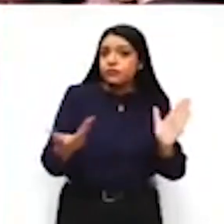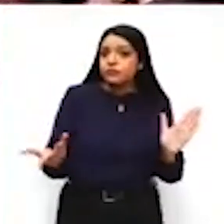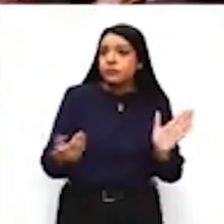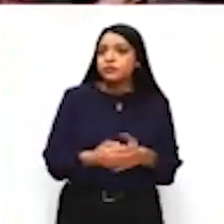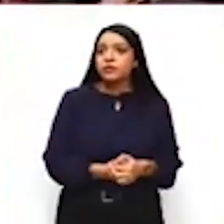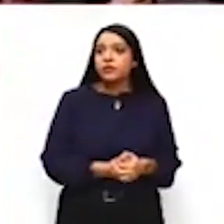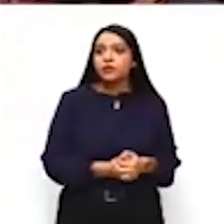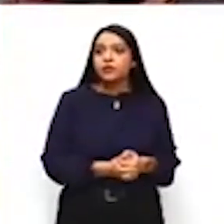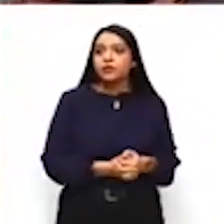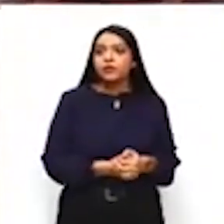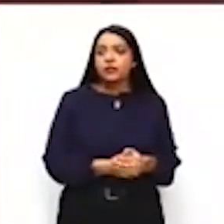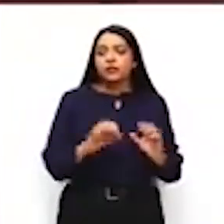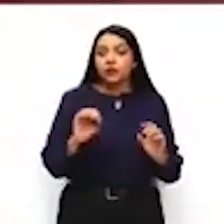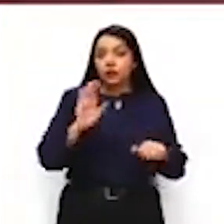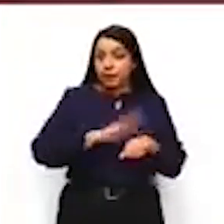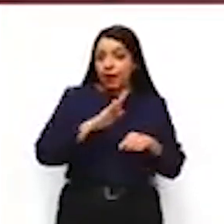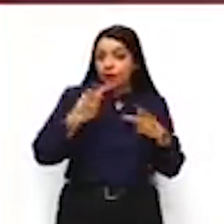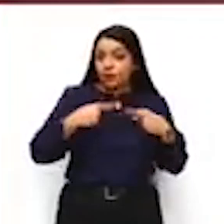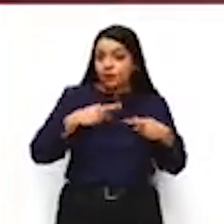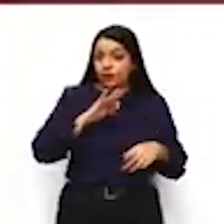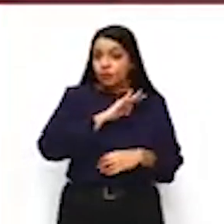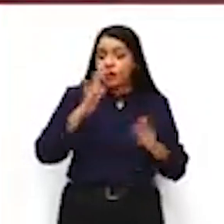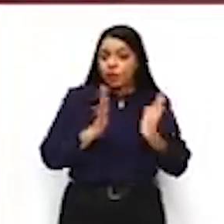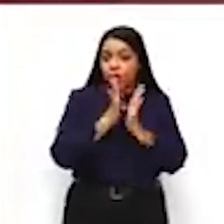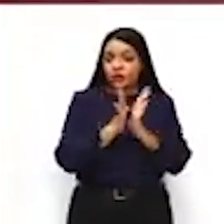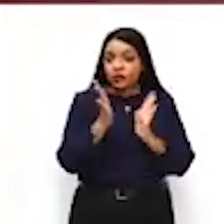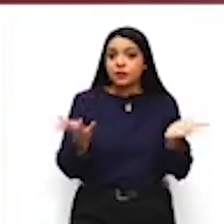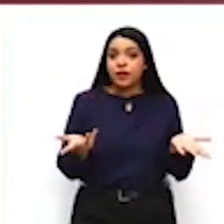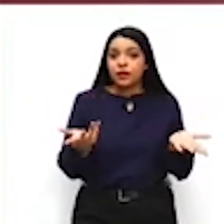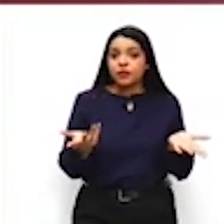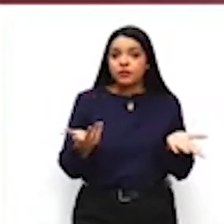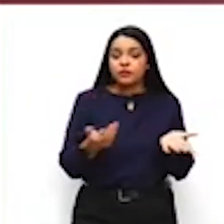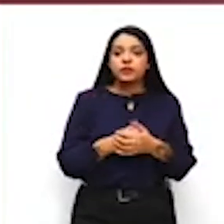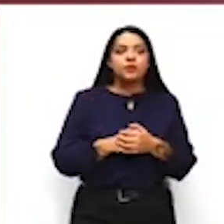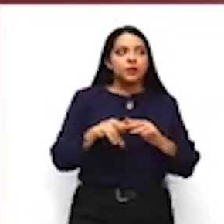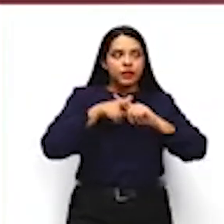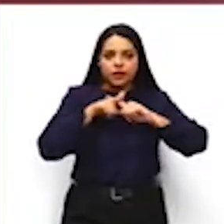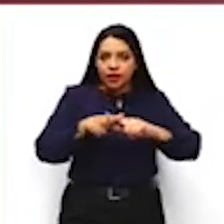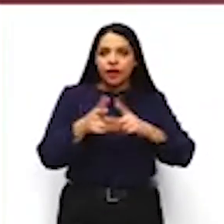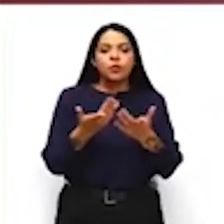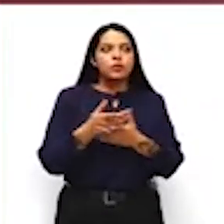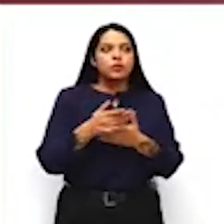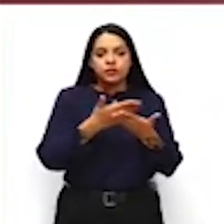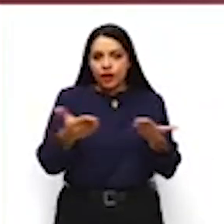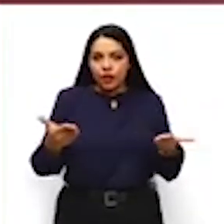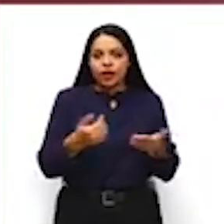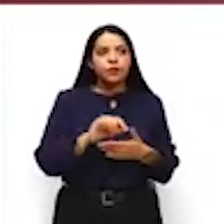Y lo más contradictorio de todo es que cuando salimos a decir que son